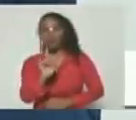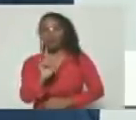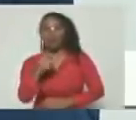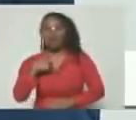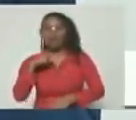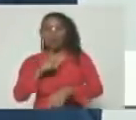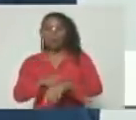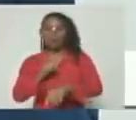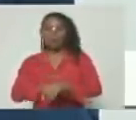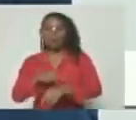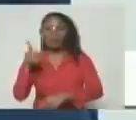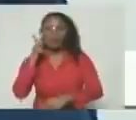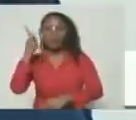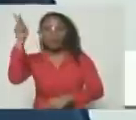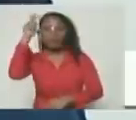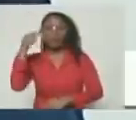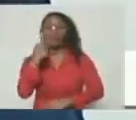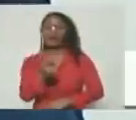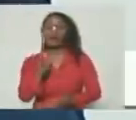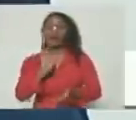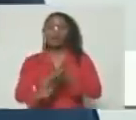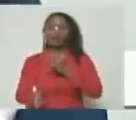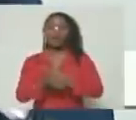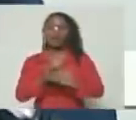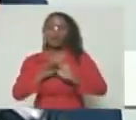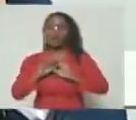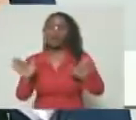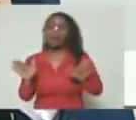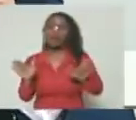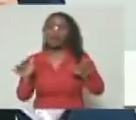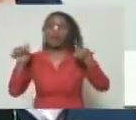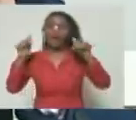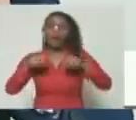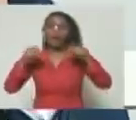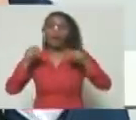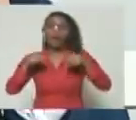que los indios, digamos, ya basta. Aquí,